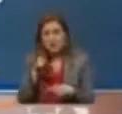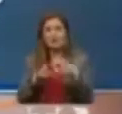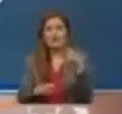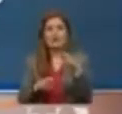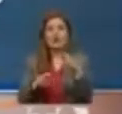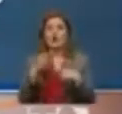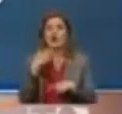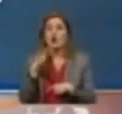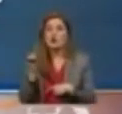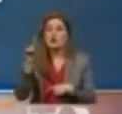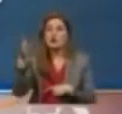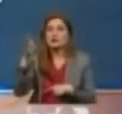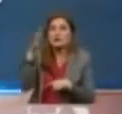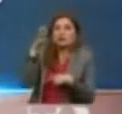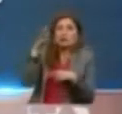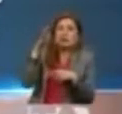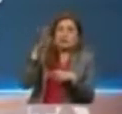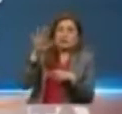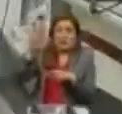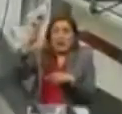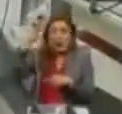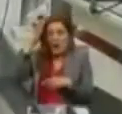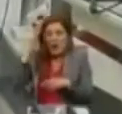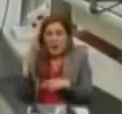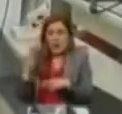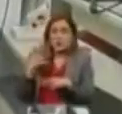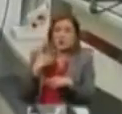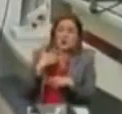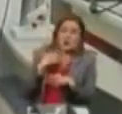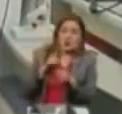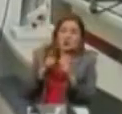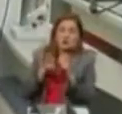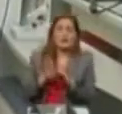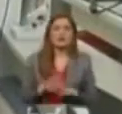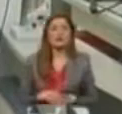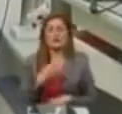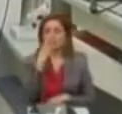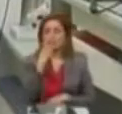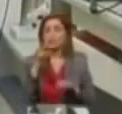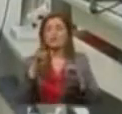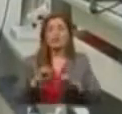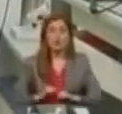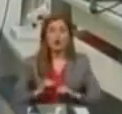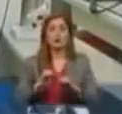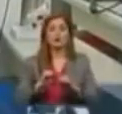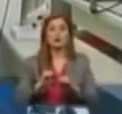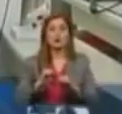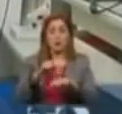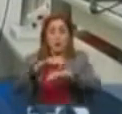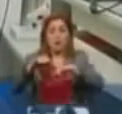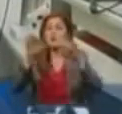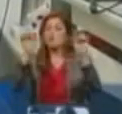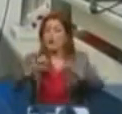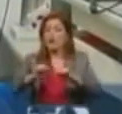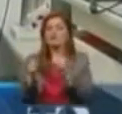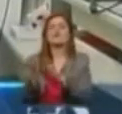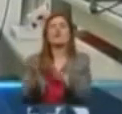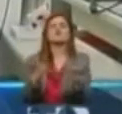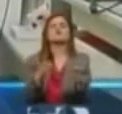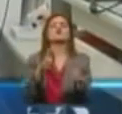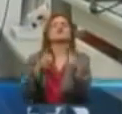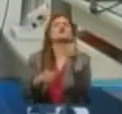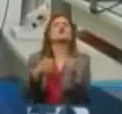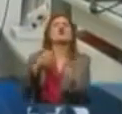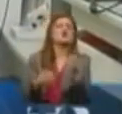colores brillantes, atenuados o amarillentos. Puede llegar a la ceguera, pero es una ceguera reversible. El tratamiento para la catarata